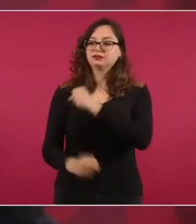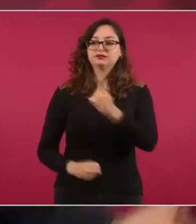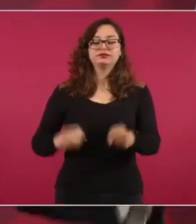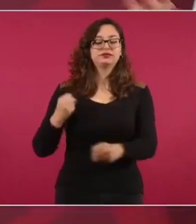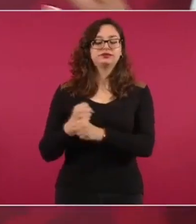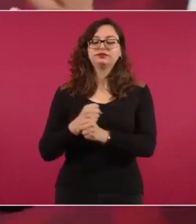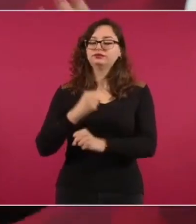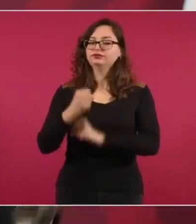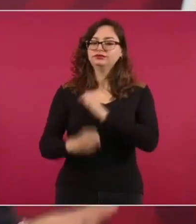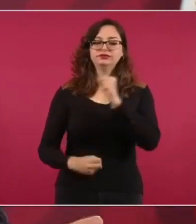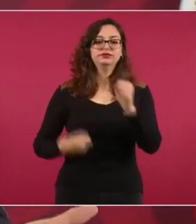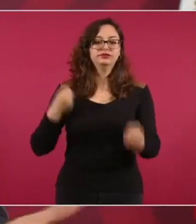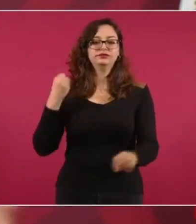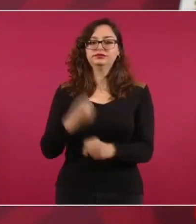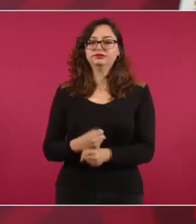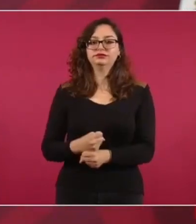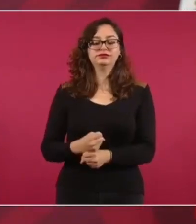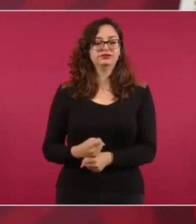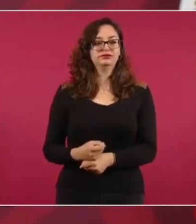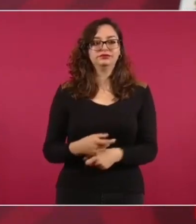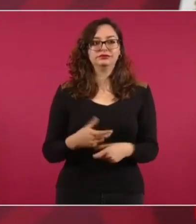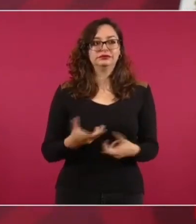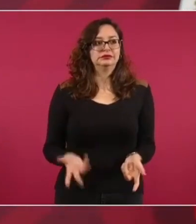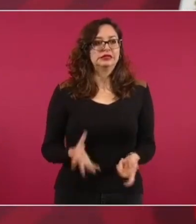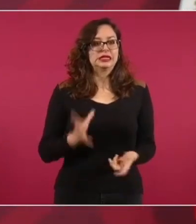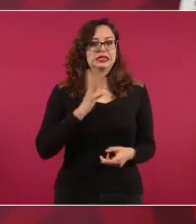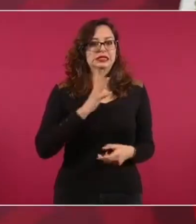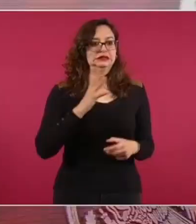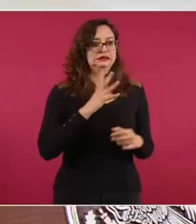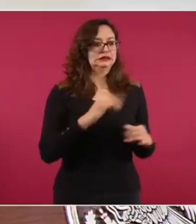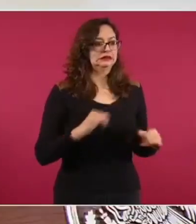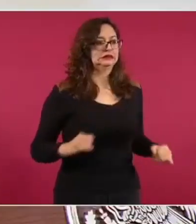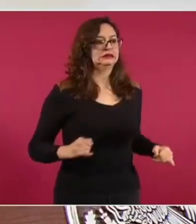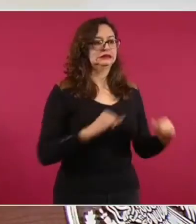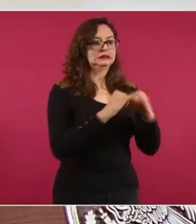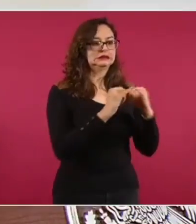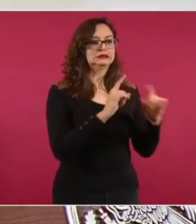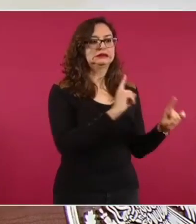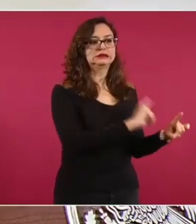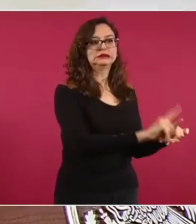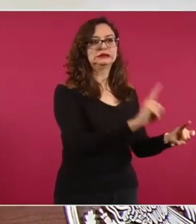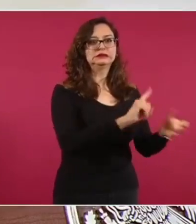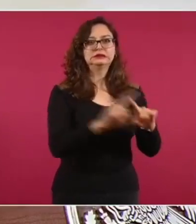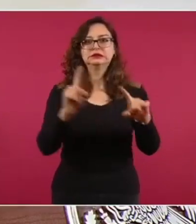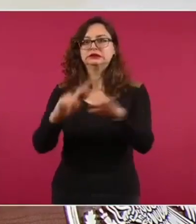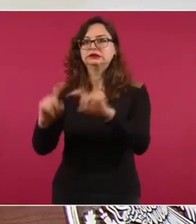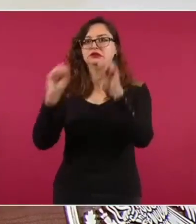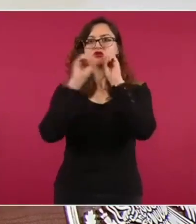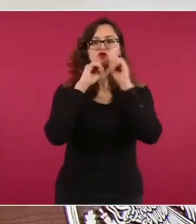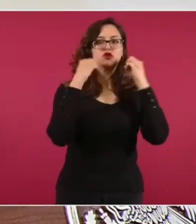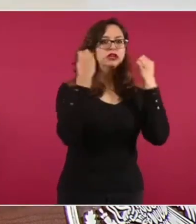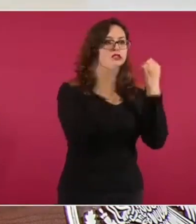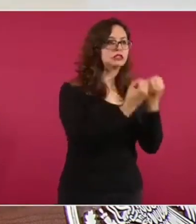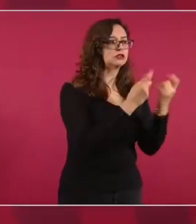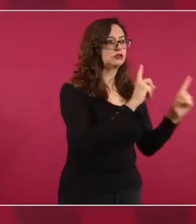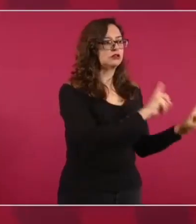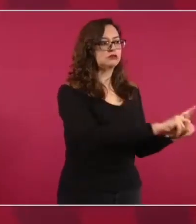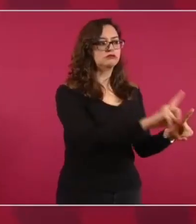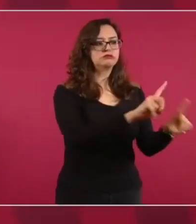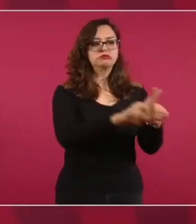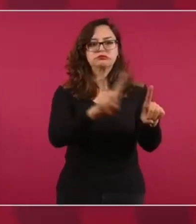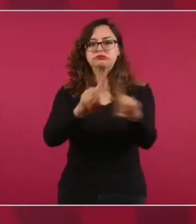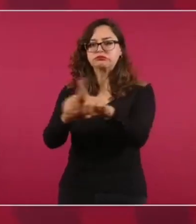que domina mucho en la ONU, en las organizaciones